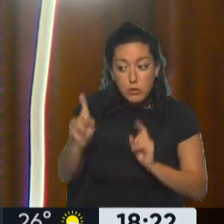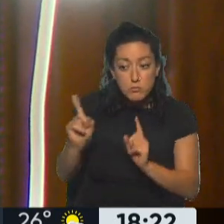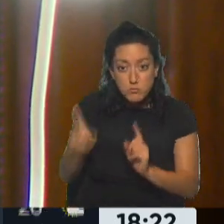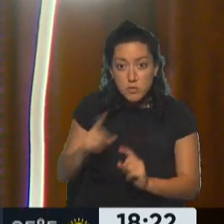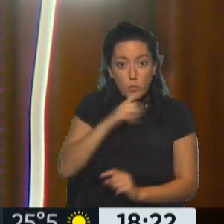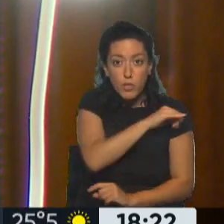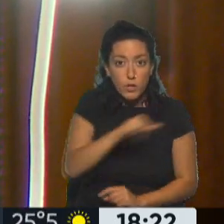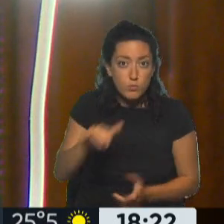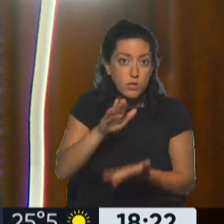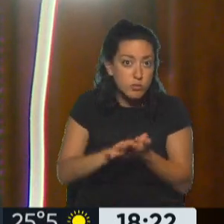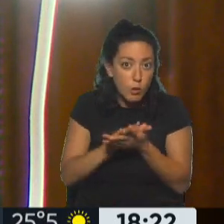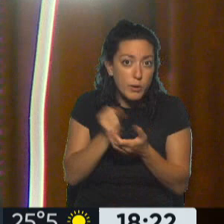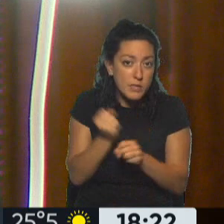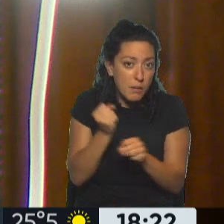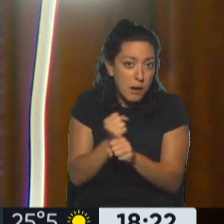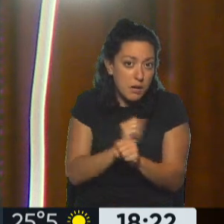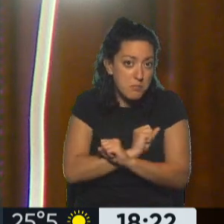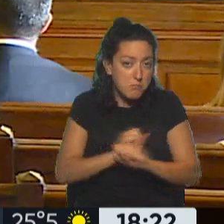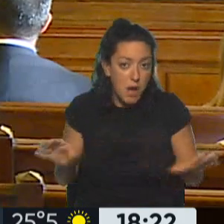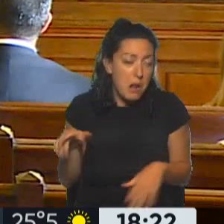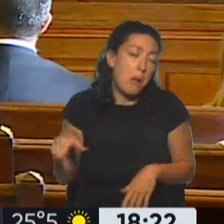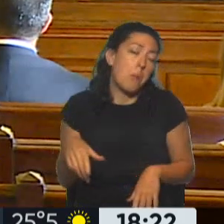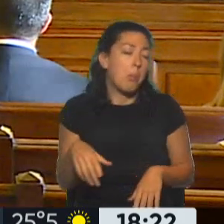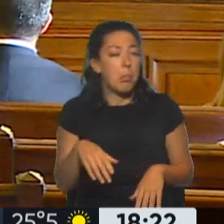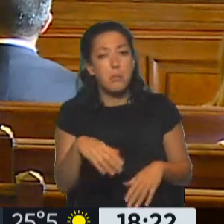situación de irregularidad de la cual él no se hizo cargo.